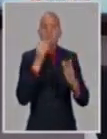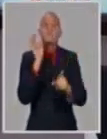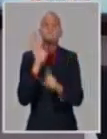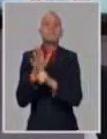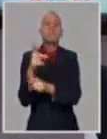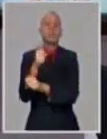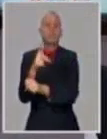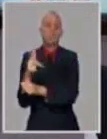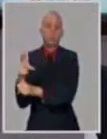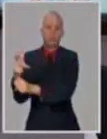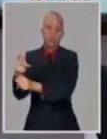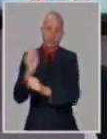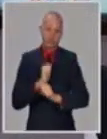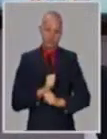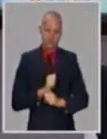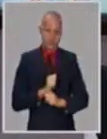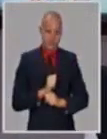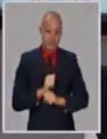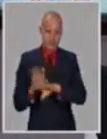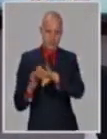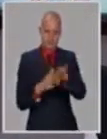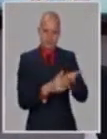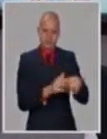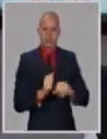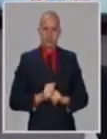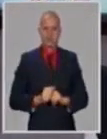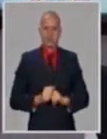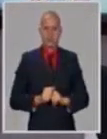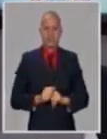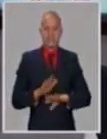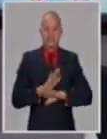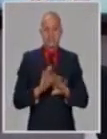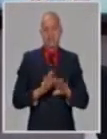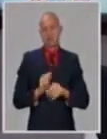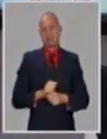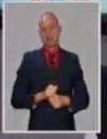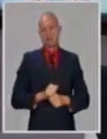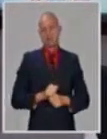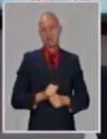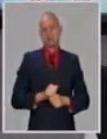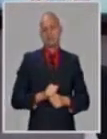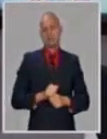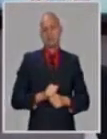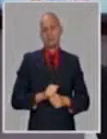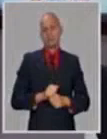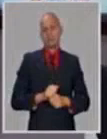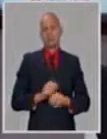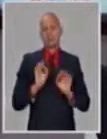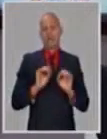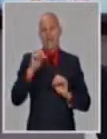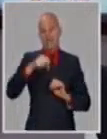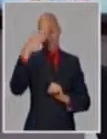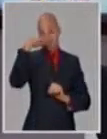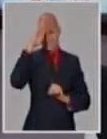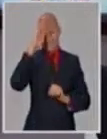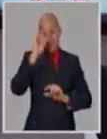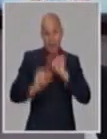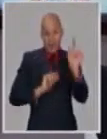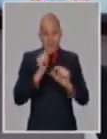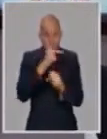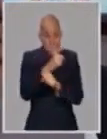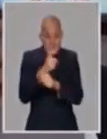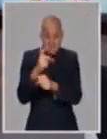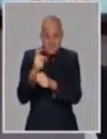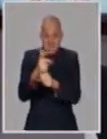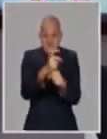La cantidad de personas que se van a tener que inmunizar, bueno, que está ocurriendo en el mundo, en un periodo muy corto de tiempo es muy grande. O sea, es